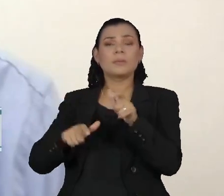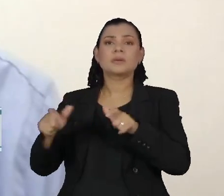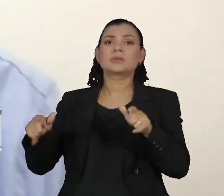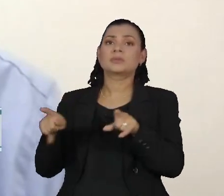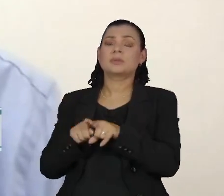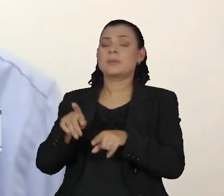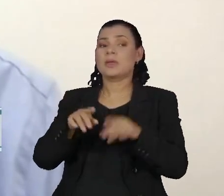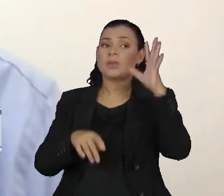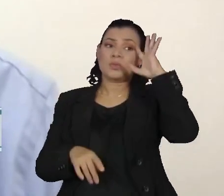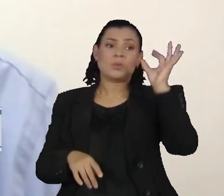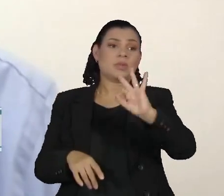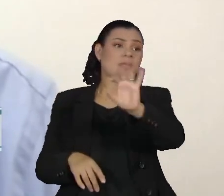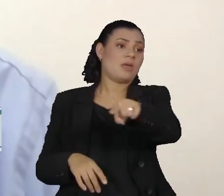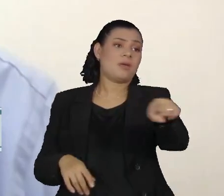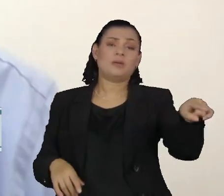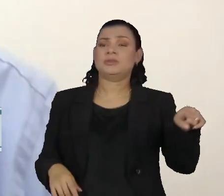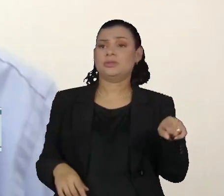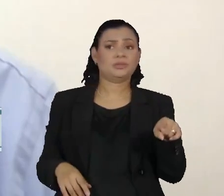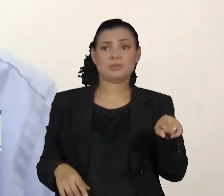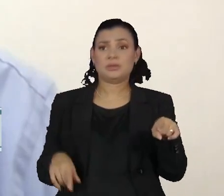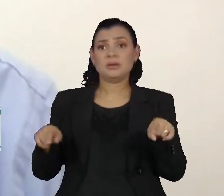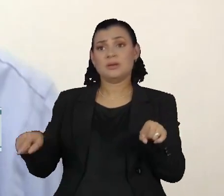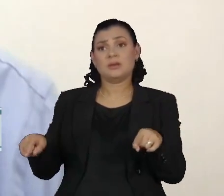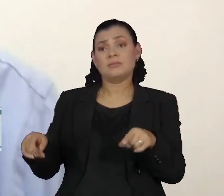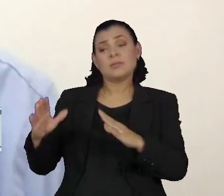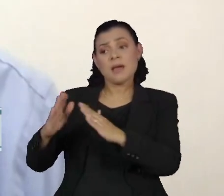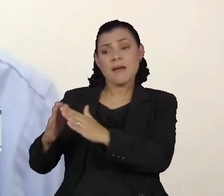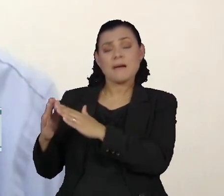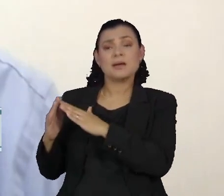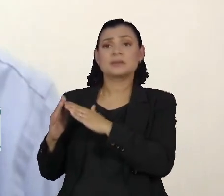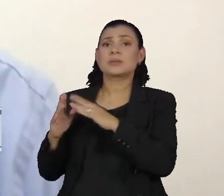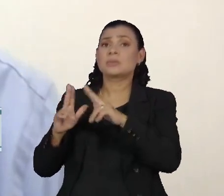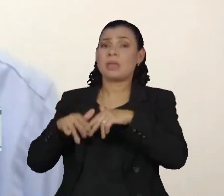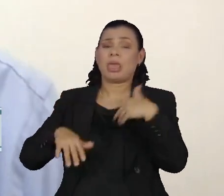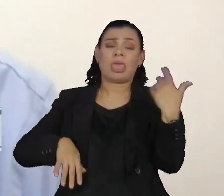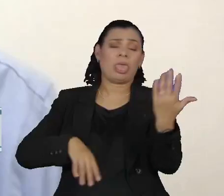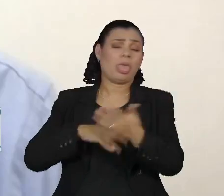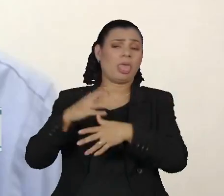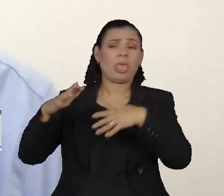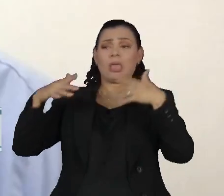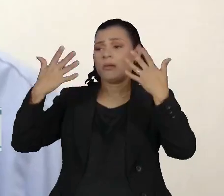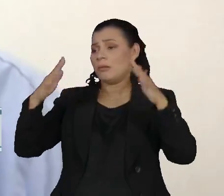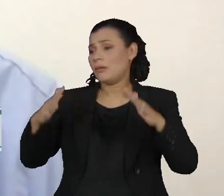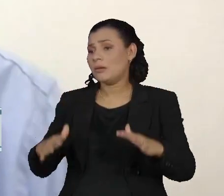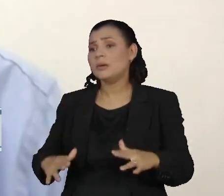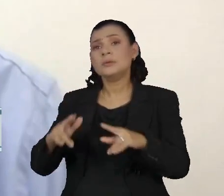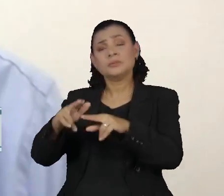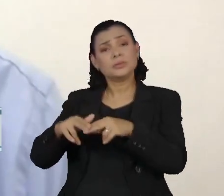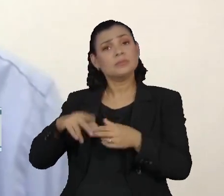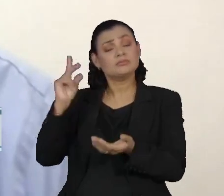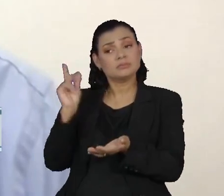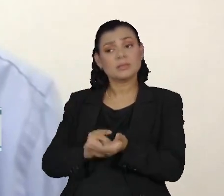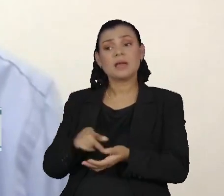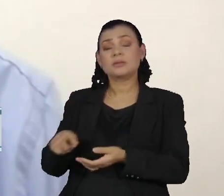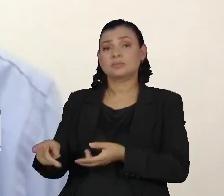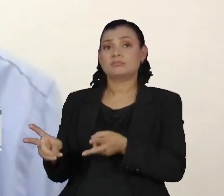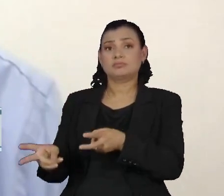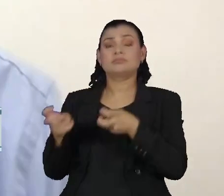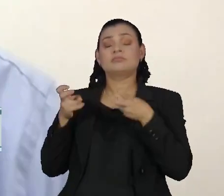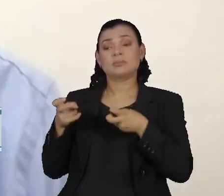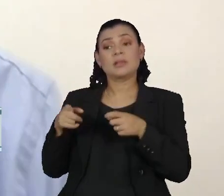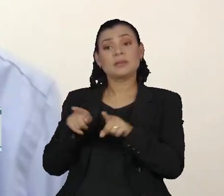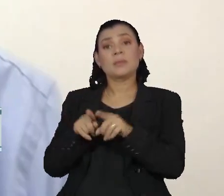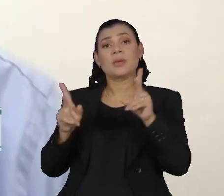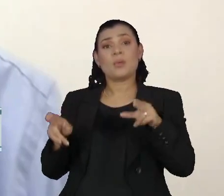não entende muito bem a situação, começa todo um processo de caos, e esse caos aparece justamente situaciones como esta de